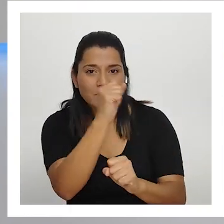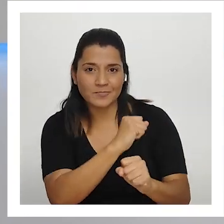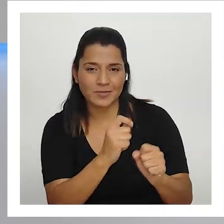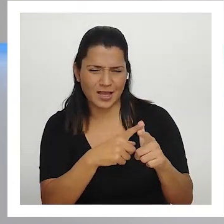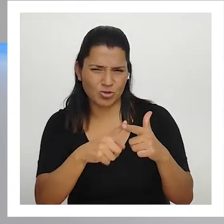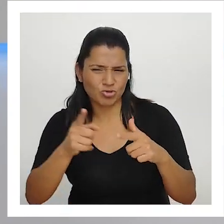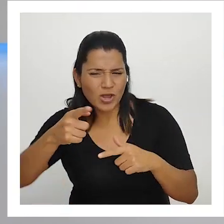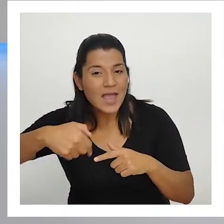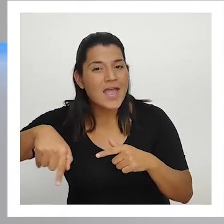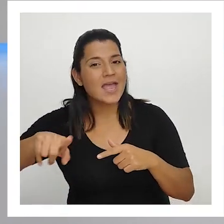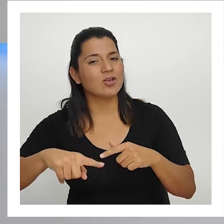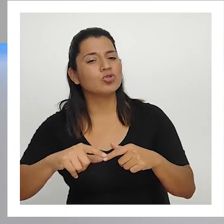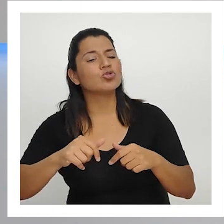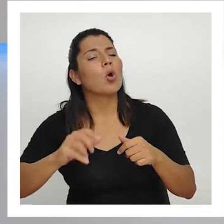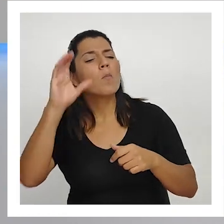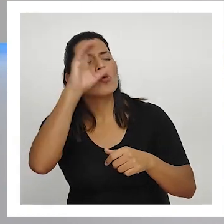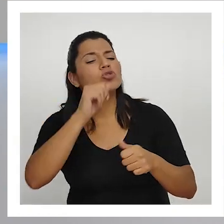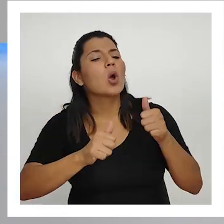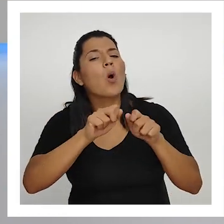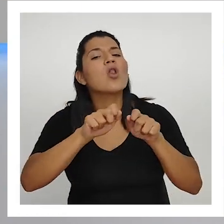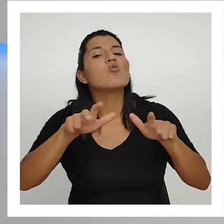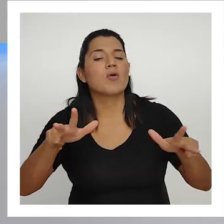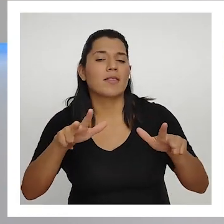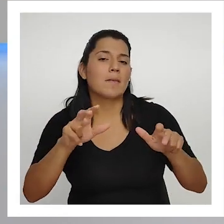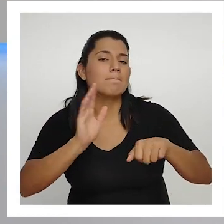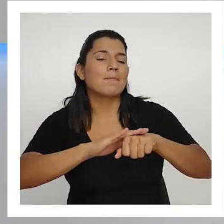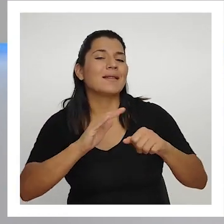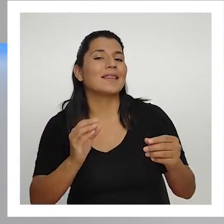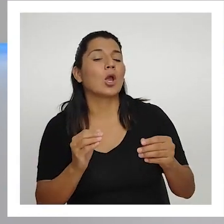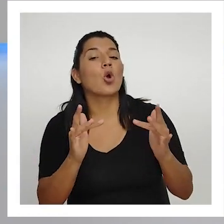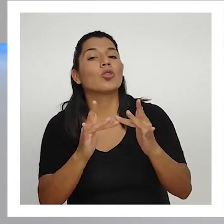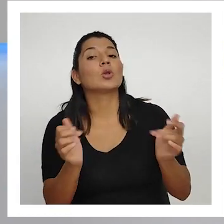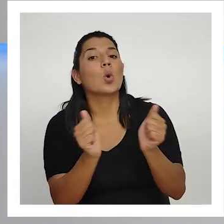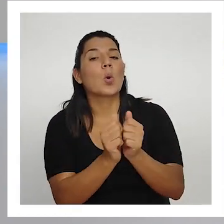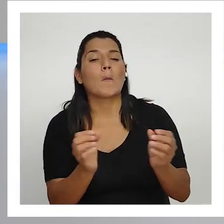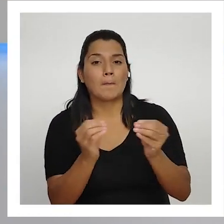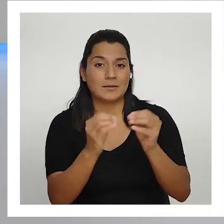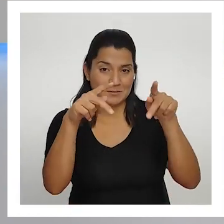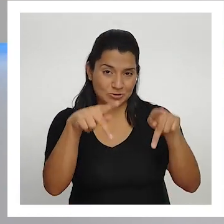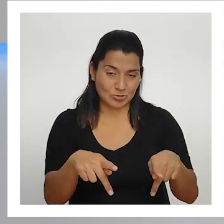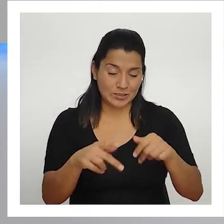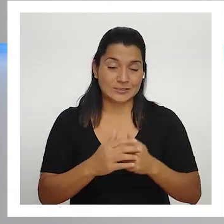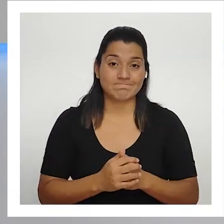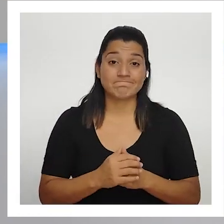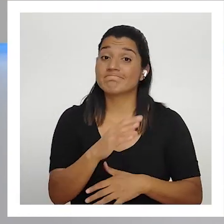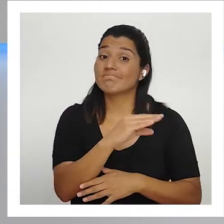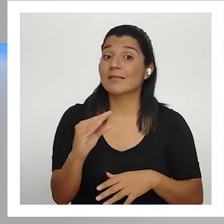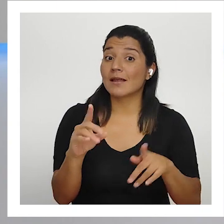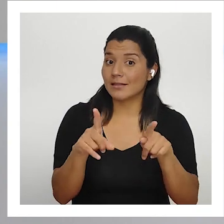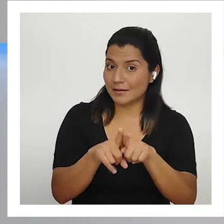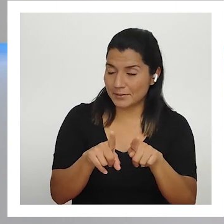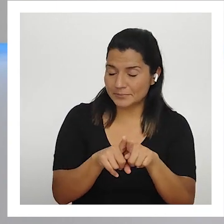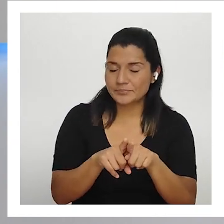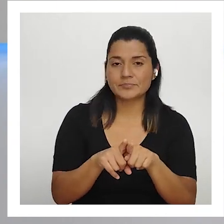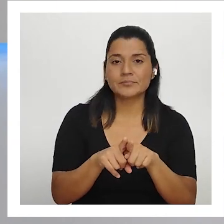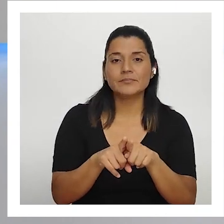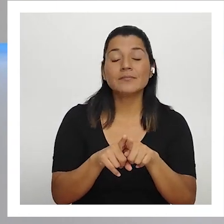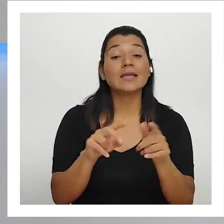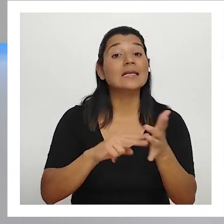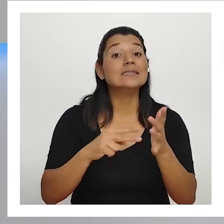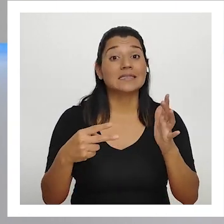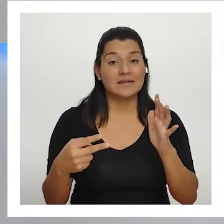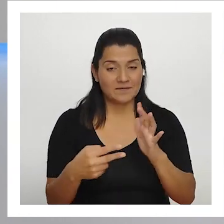sido buscados por alguna otra plataforma. Es una estructura que evidentemente realiza inteligencia previa y que entonces tiene conocimiento de la mayor habitualidad de las